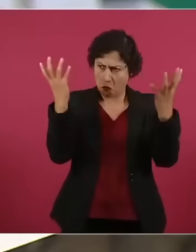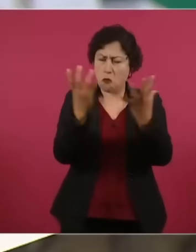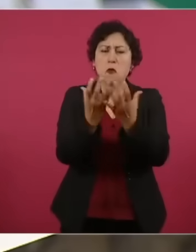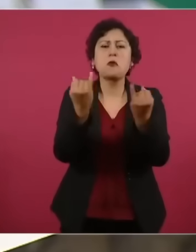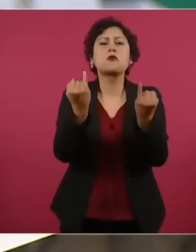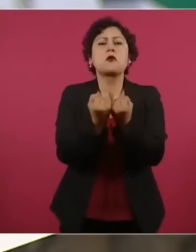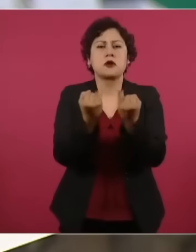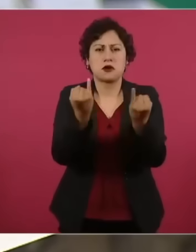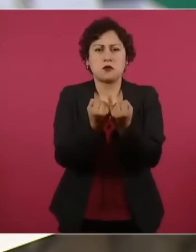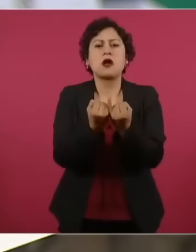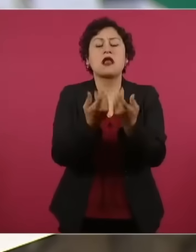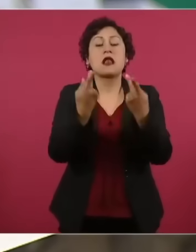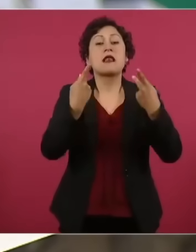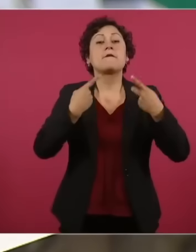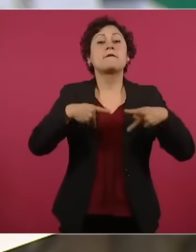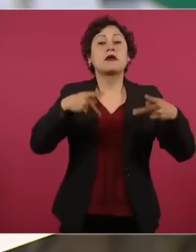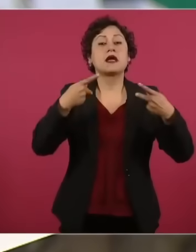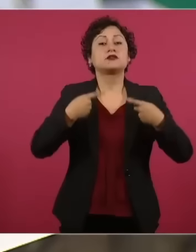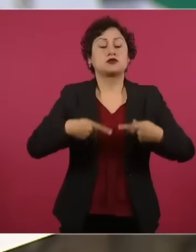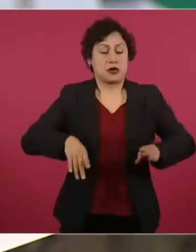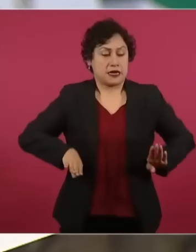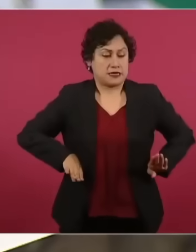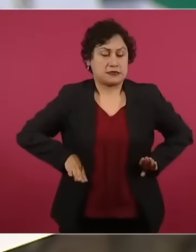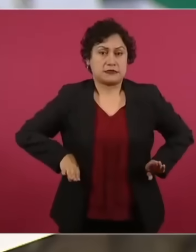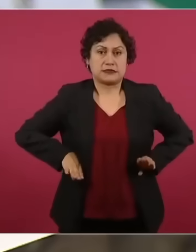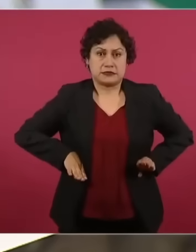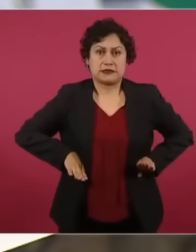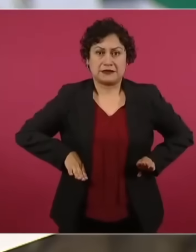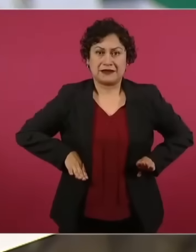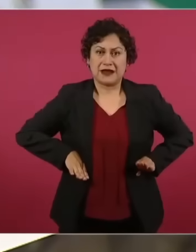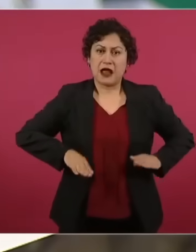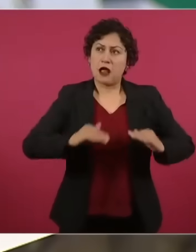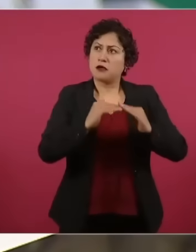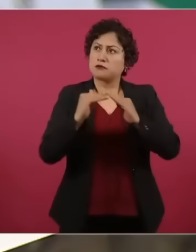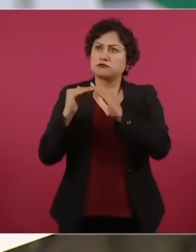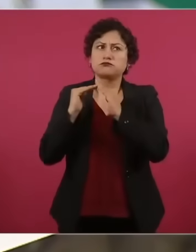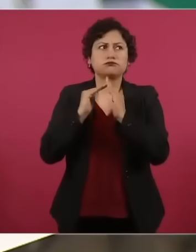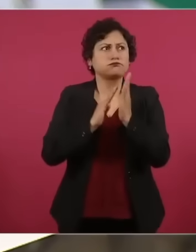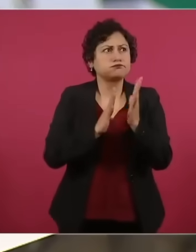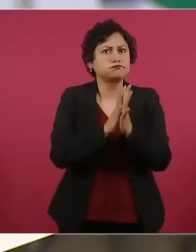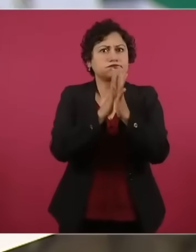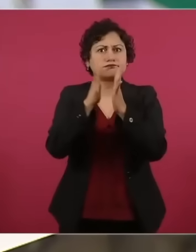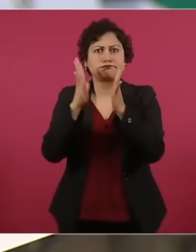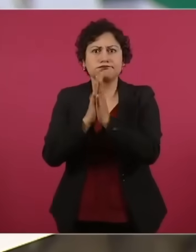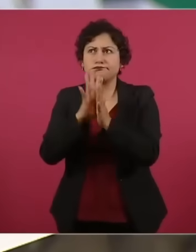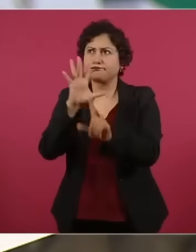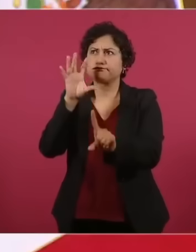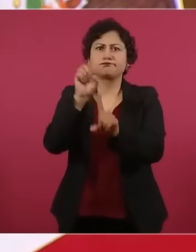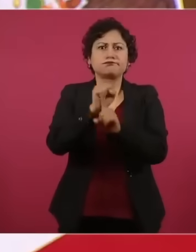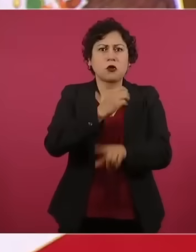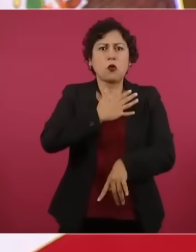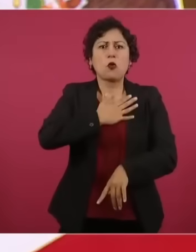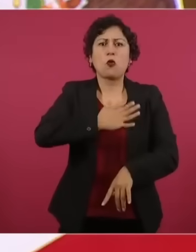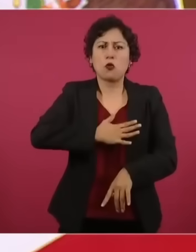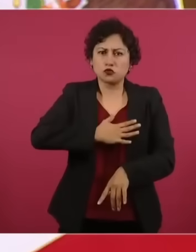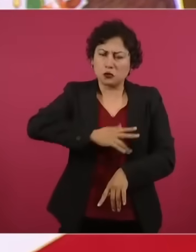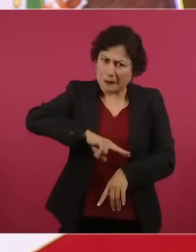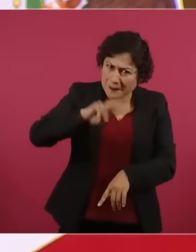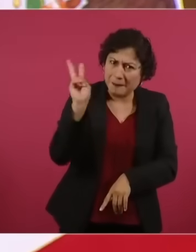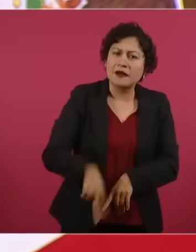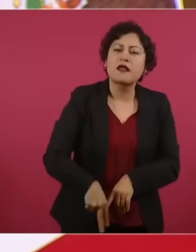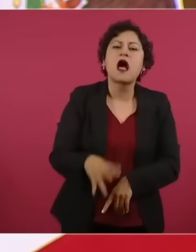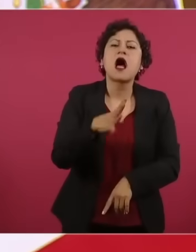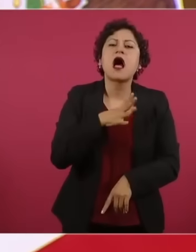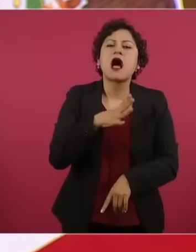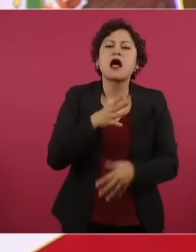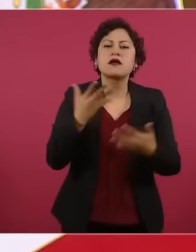demócratas sinceros han existido como Francisco y Madero? ¿Cuántos